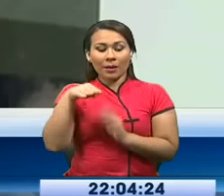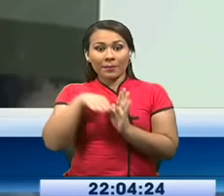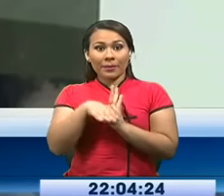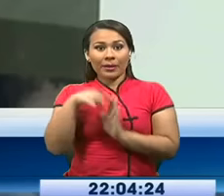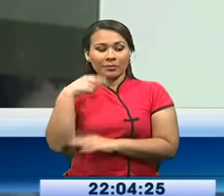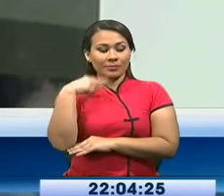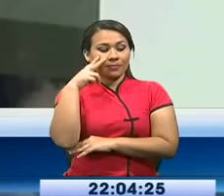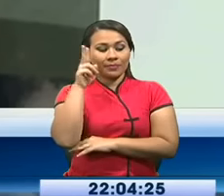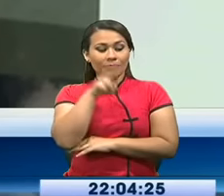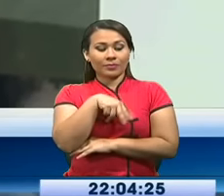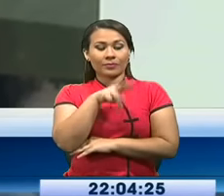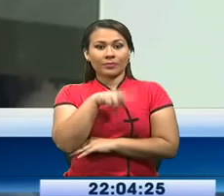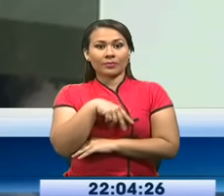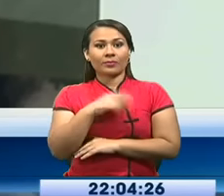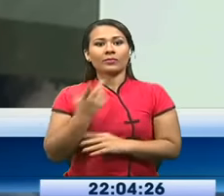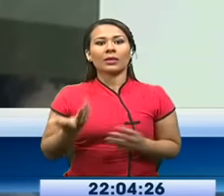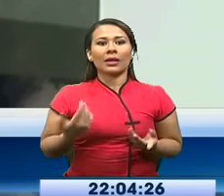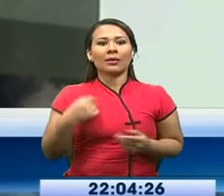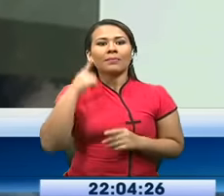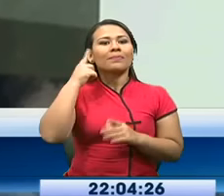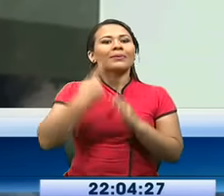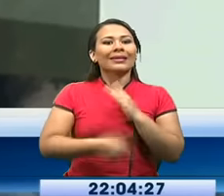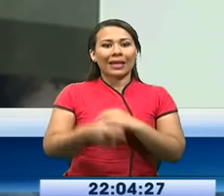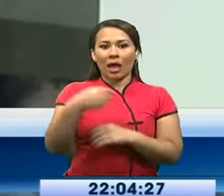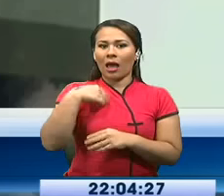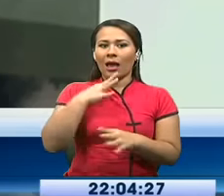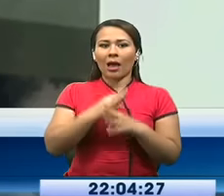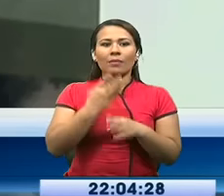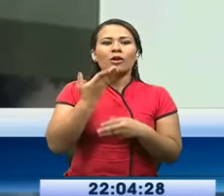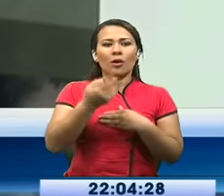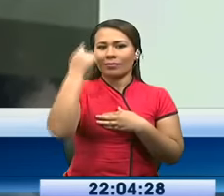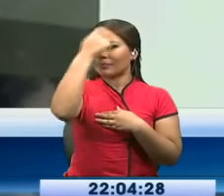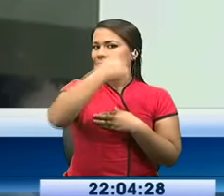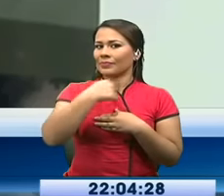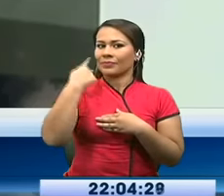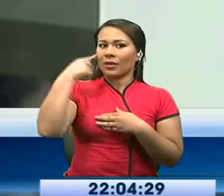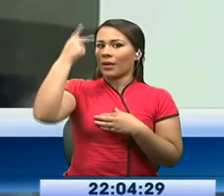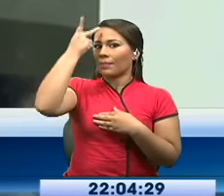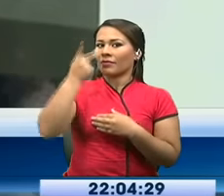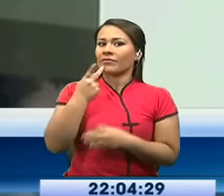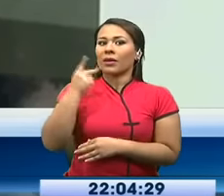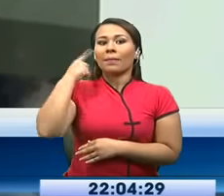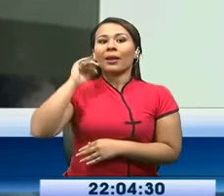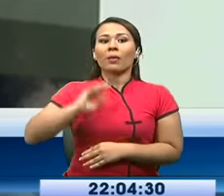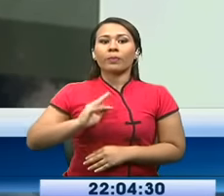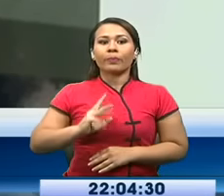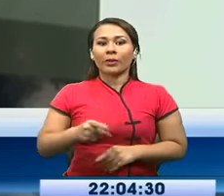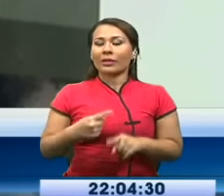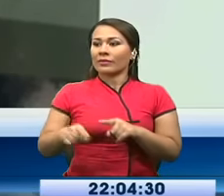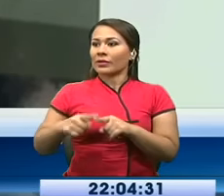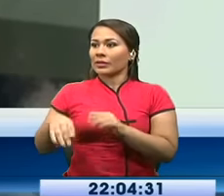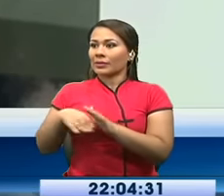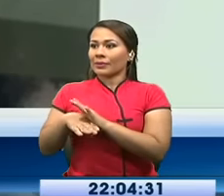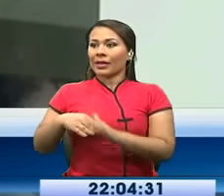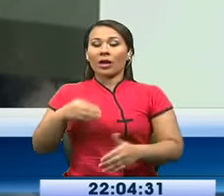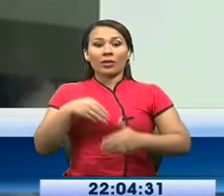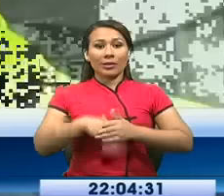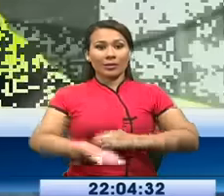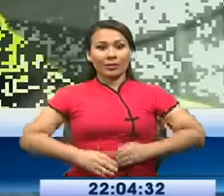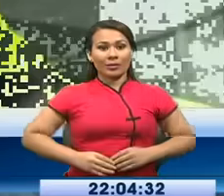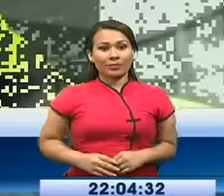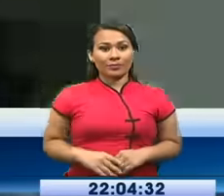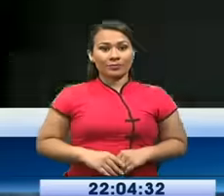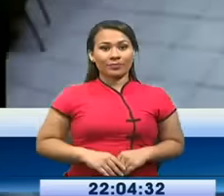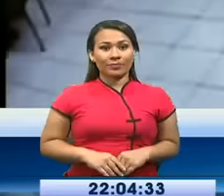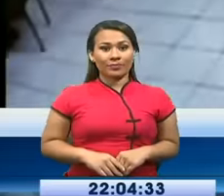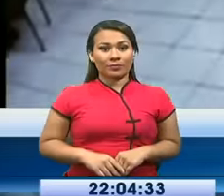la finalidad de que perfile a las potenciales víctimas a través del desarrollo de transacciones bancarias al interior de la